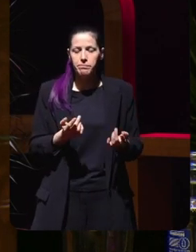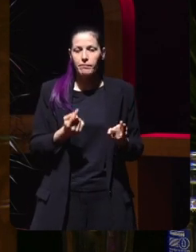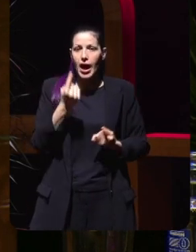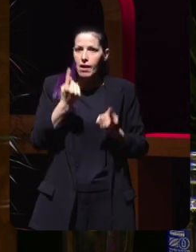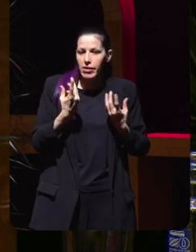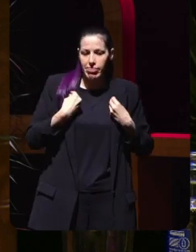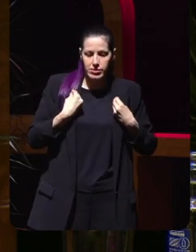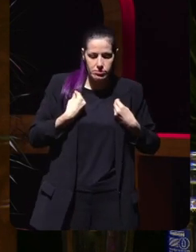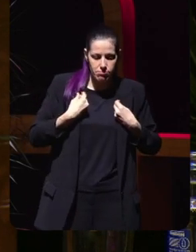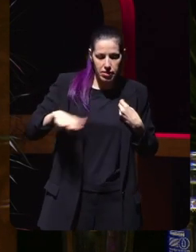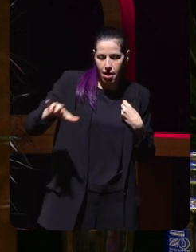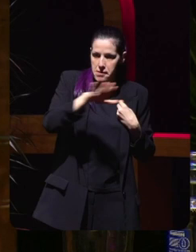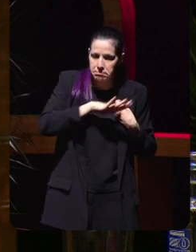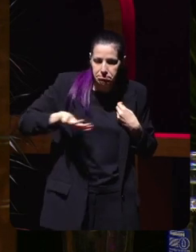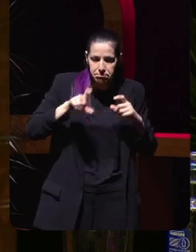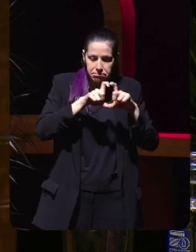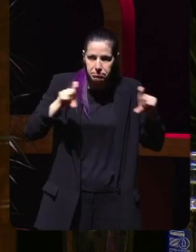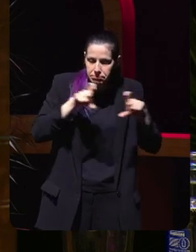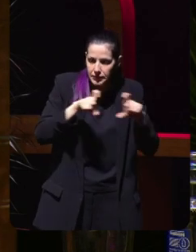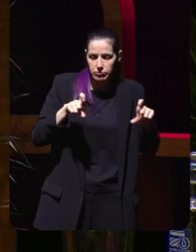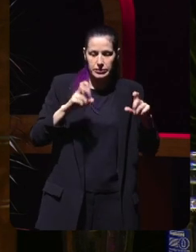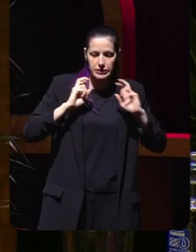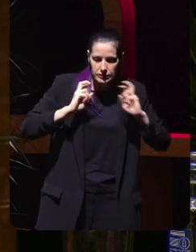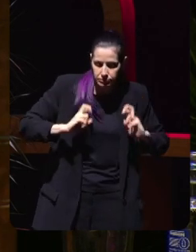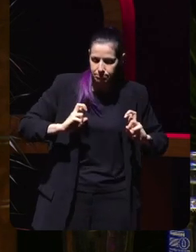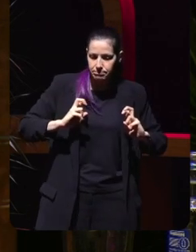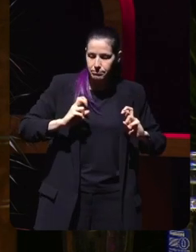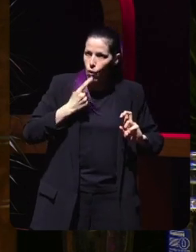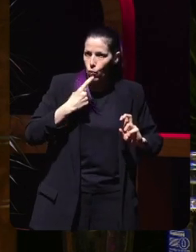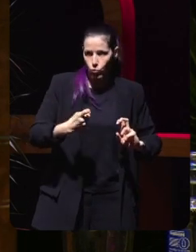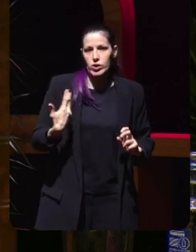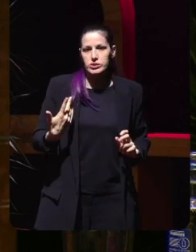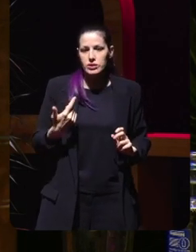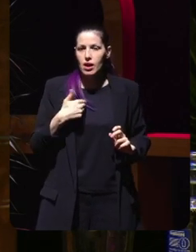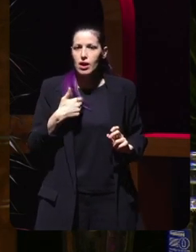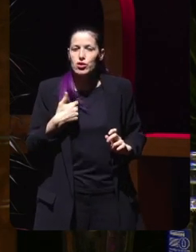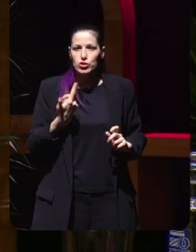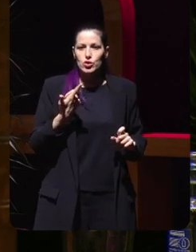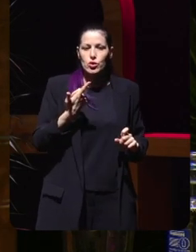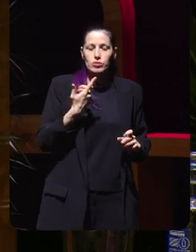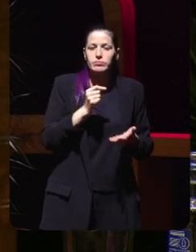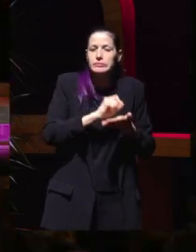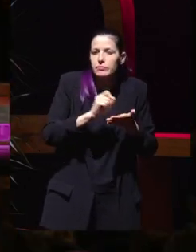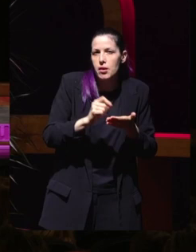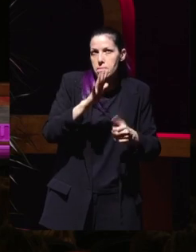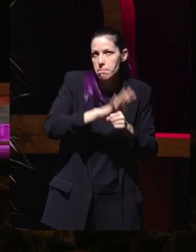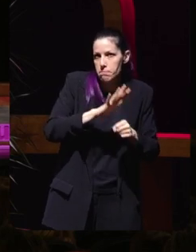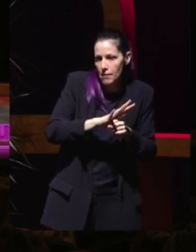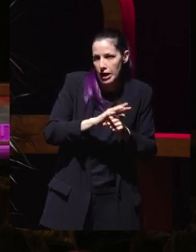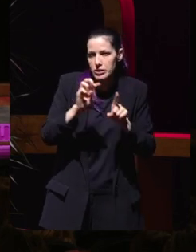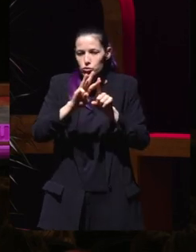complicado de Elevar no una inda que sea semanal no porque a mí ya yo escribo es martes hay en papel los miércoles en agua de metal